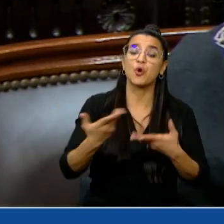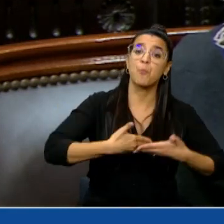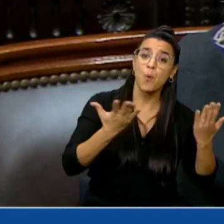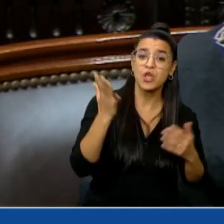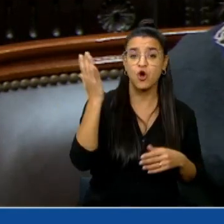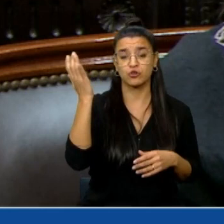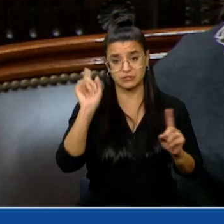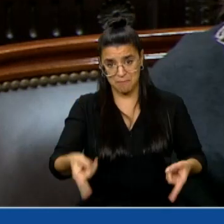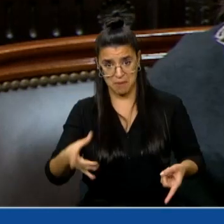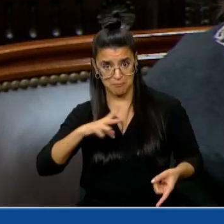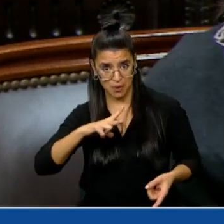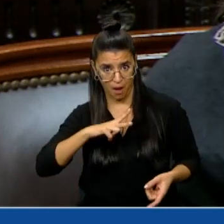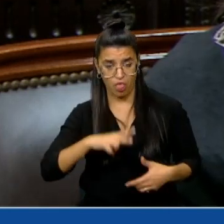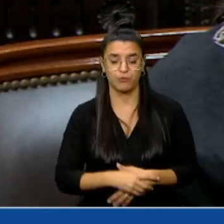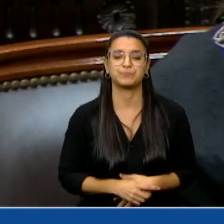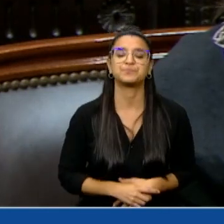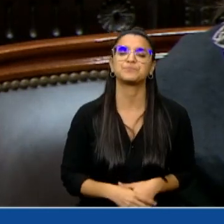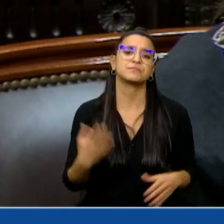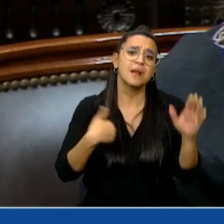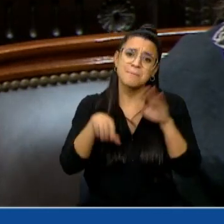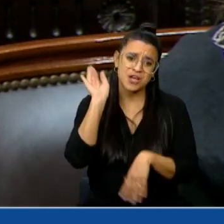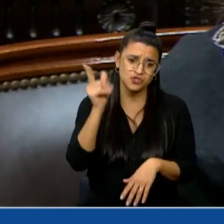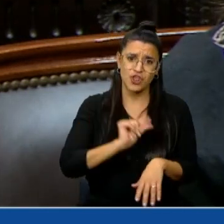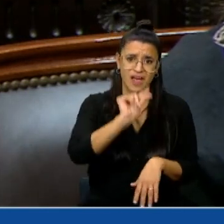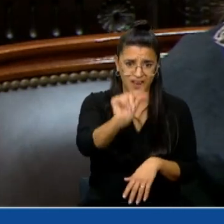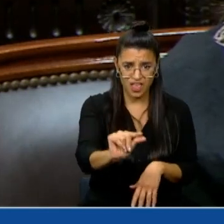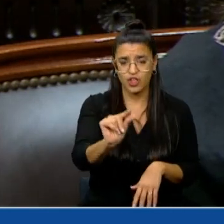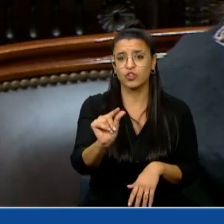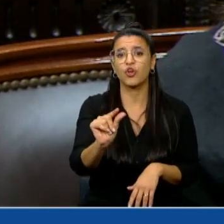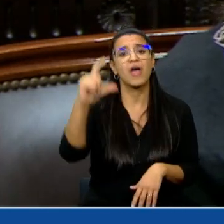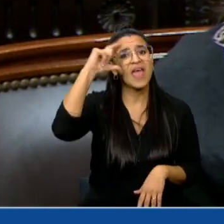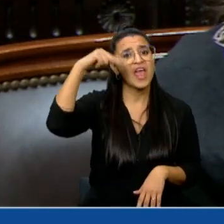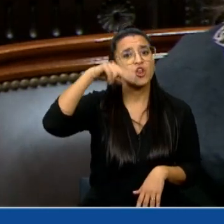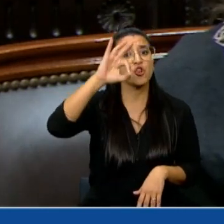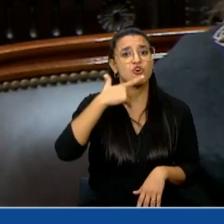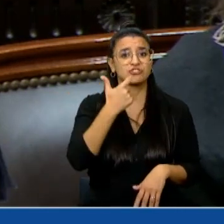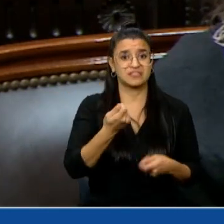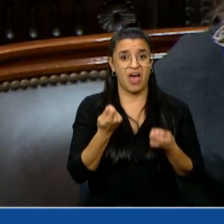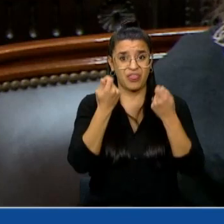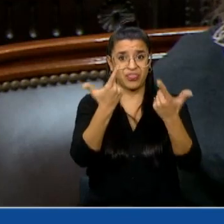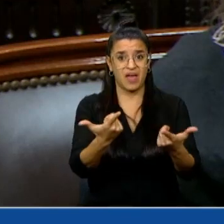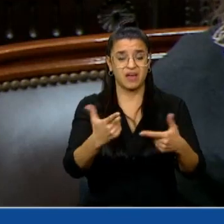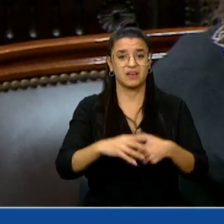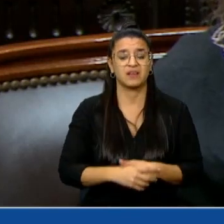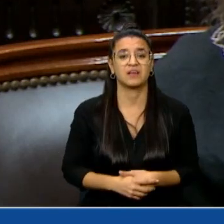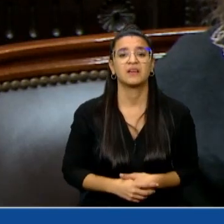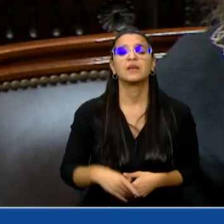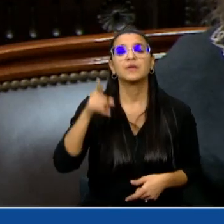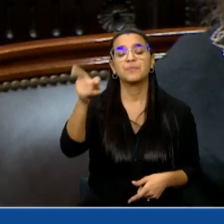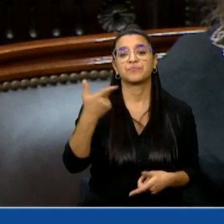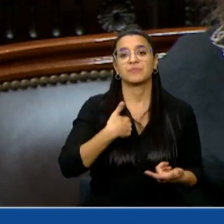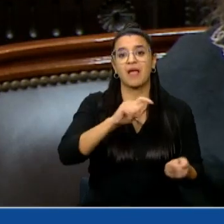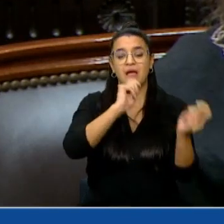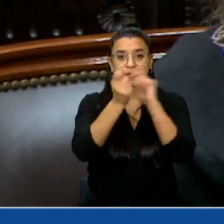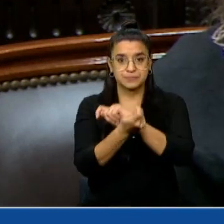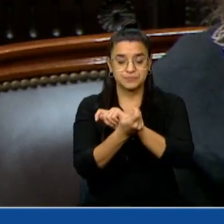servicios. La mayoría de los créditos otorgados por el ENOSA durante el periodo de la